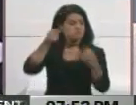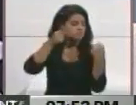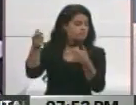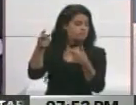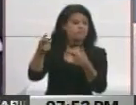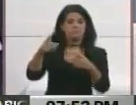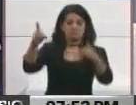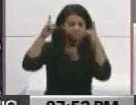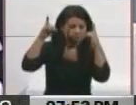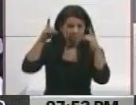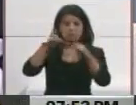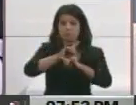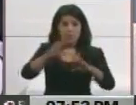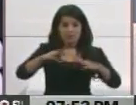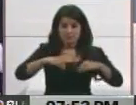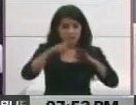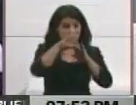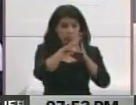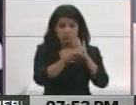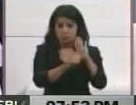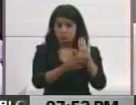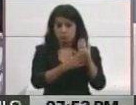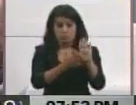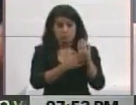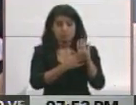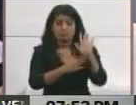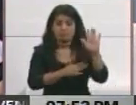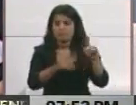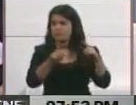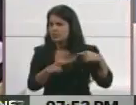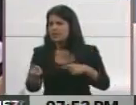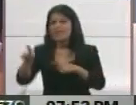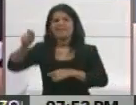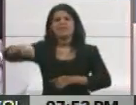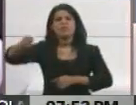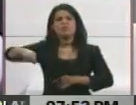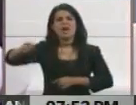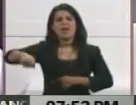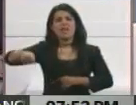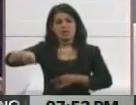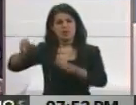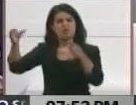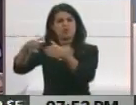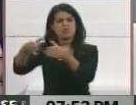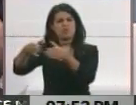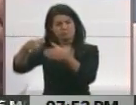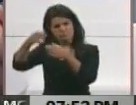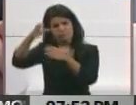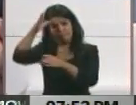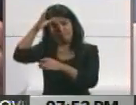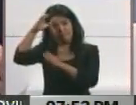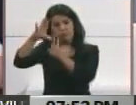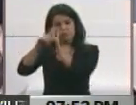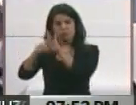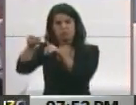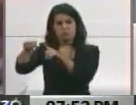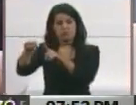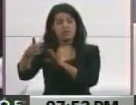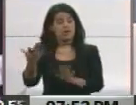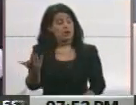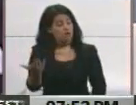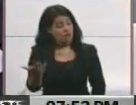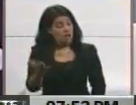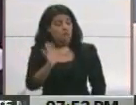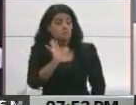causes de la Constitución la sala constitucional de manera ordenada y además muy sabia le dice Mientras